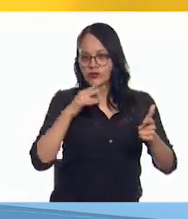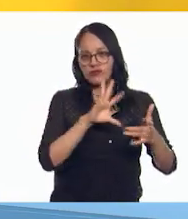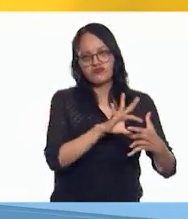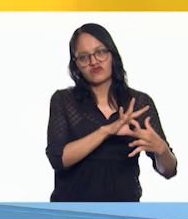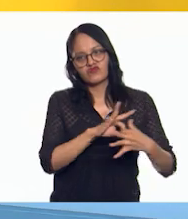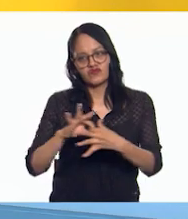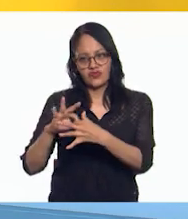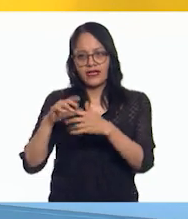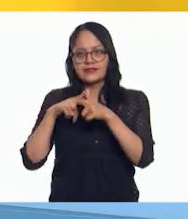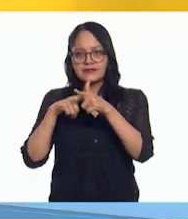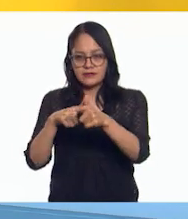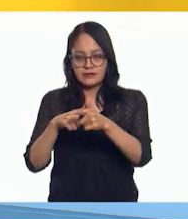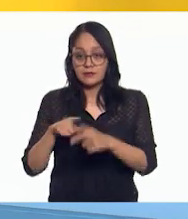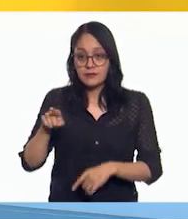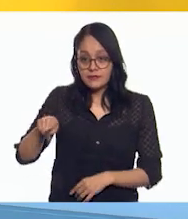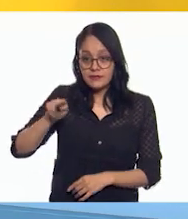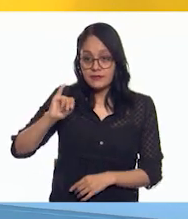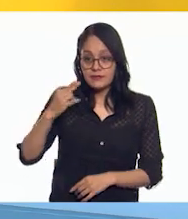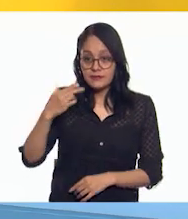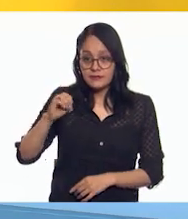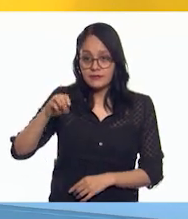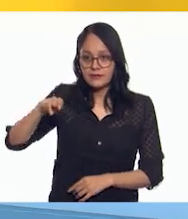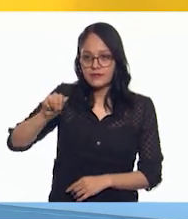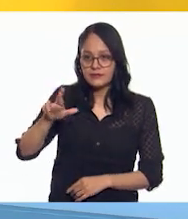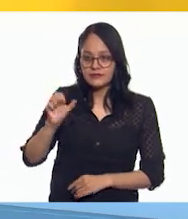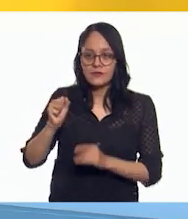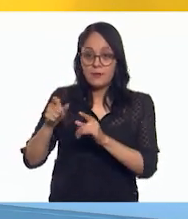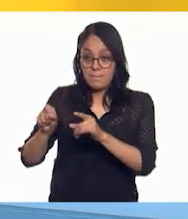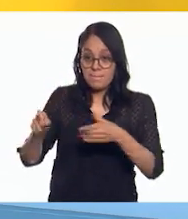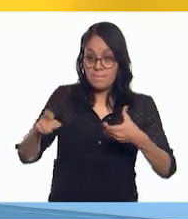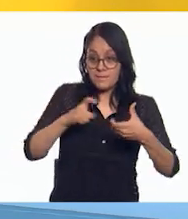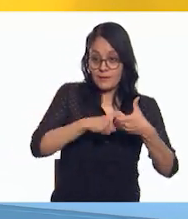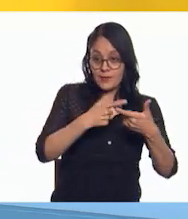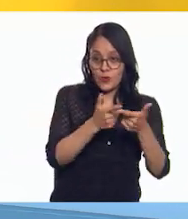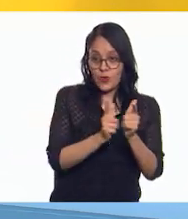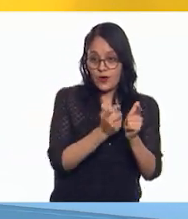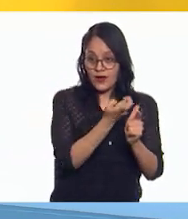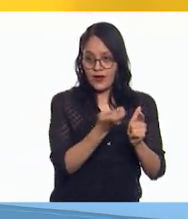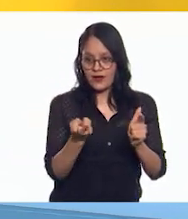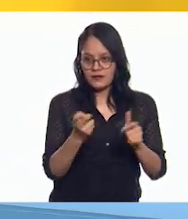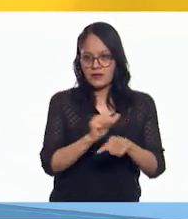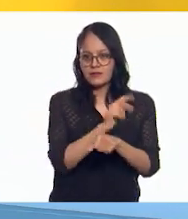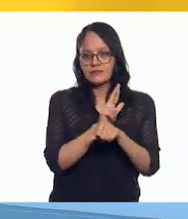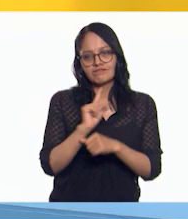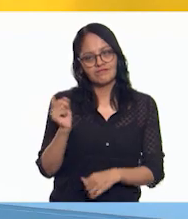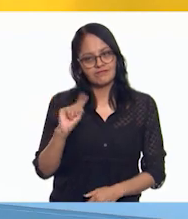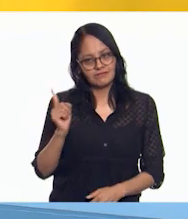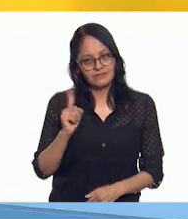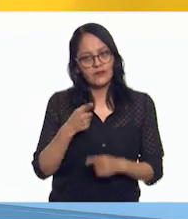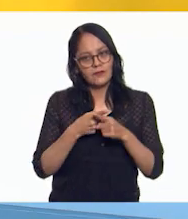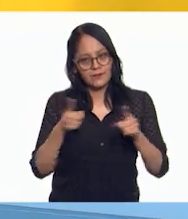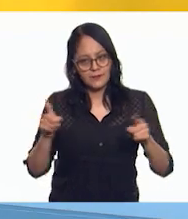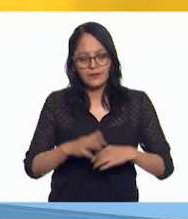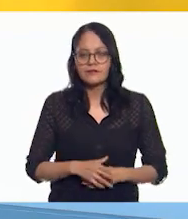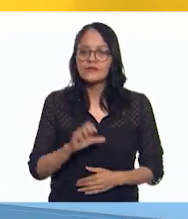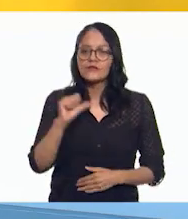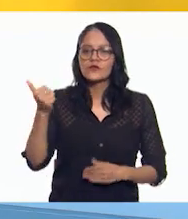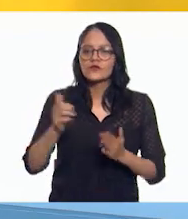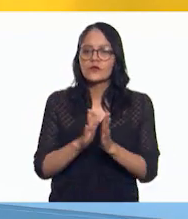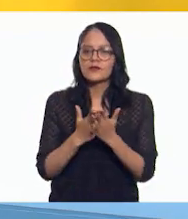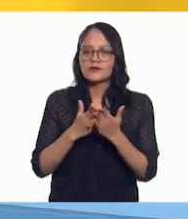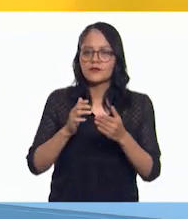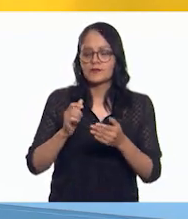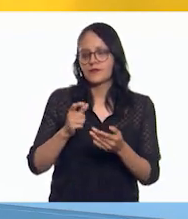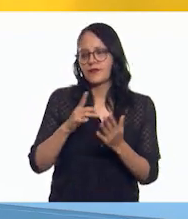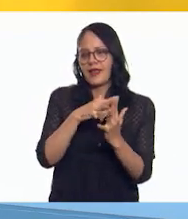Alichu Macero haya pertenecido a los contemporáneos. Ahora sí, a disfrutar otro poema de Neruda